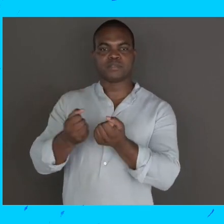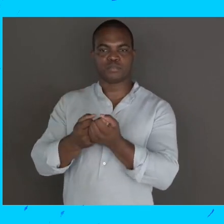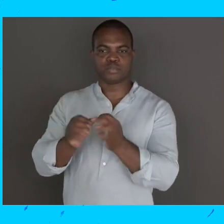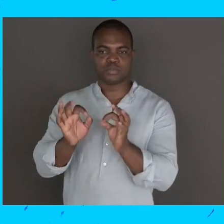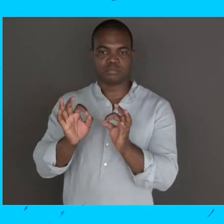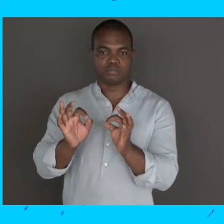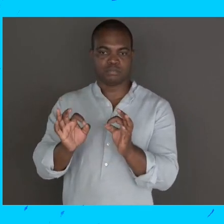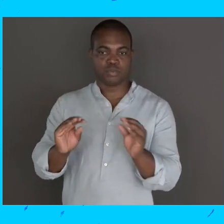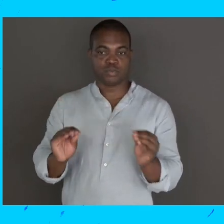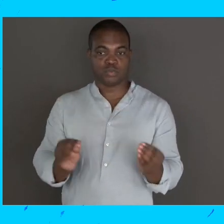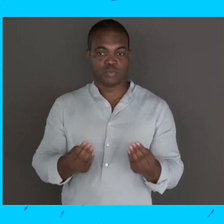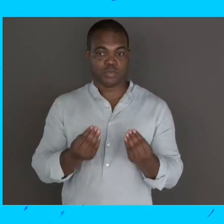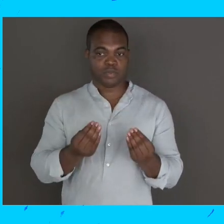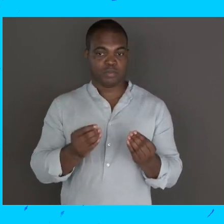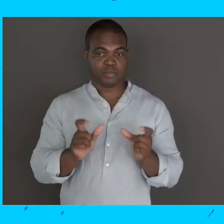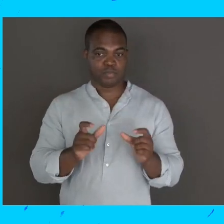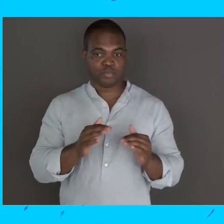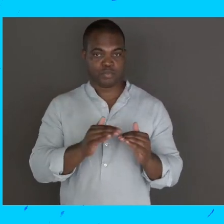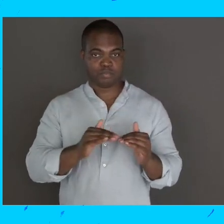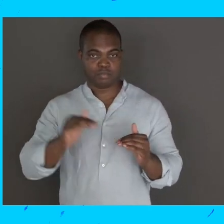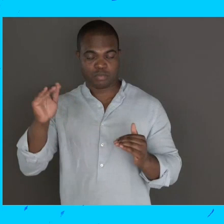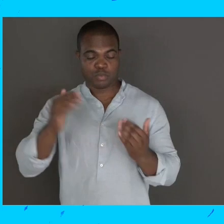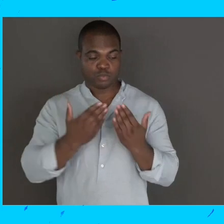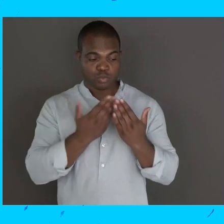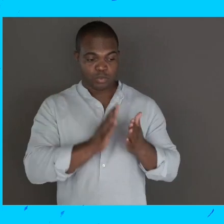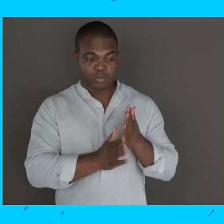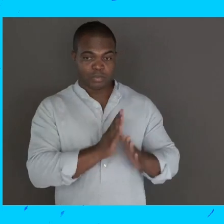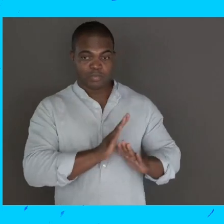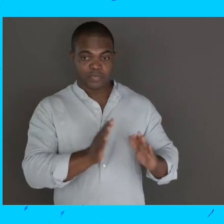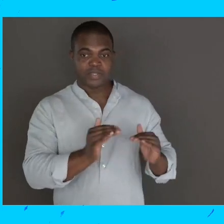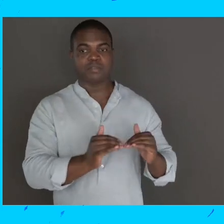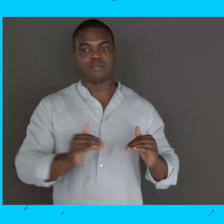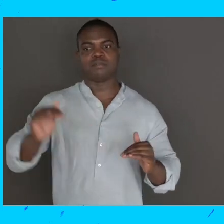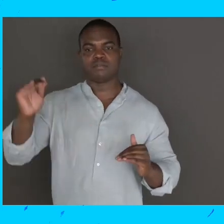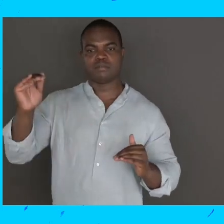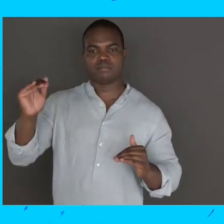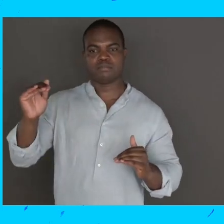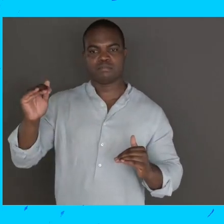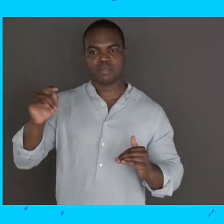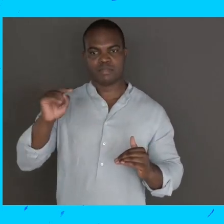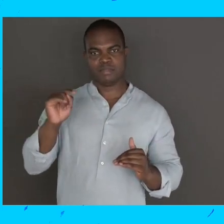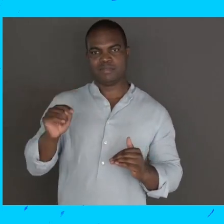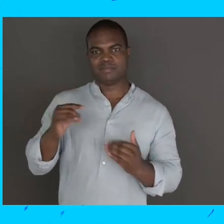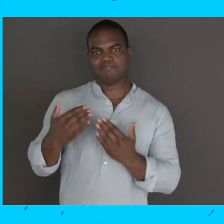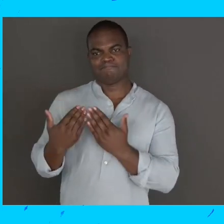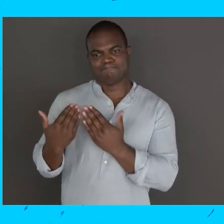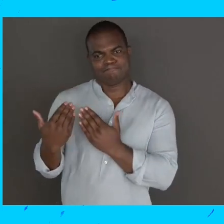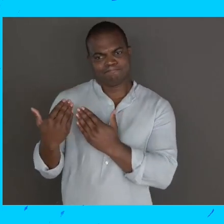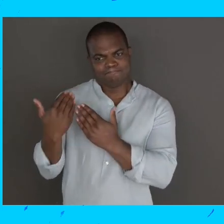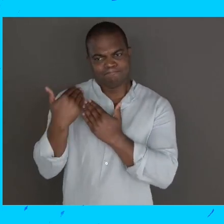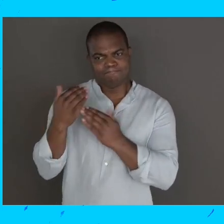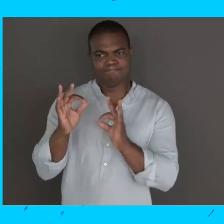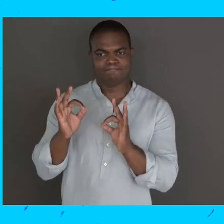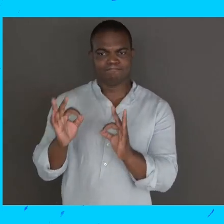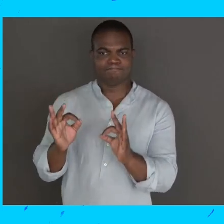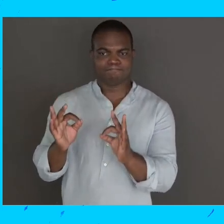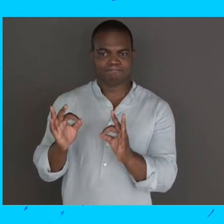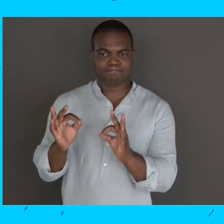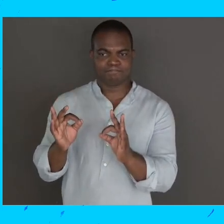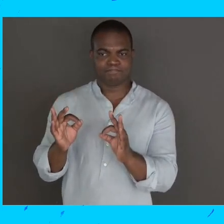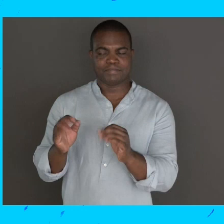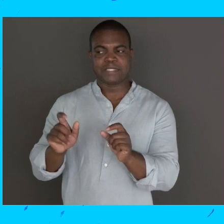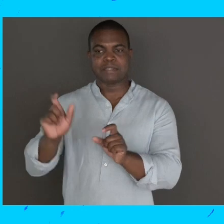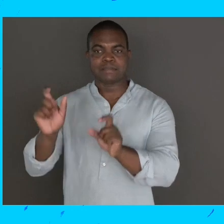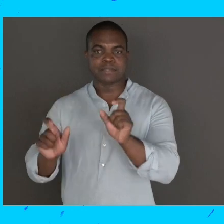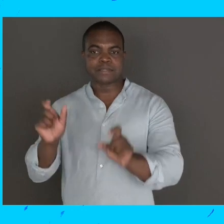muchos años. Y tenemos una comunicación muy buena con varios ministerios para asegurar que esto sea implementado